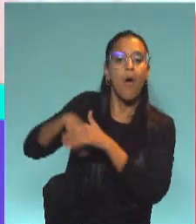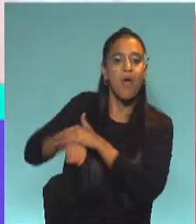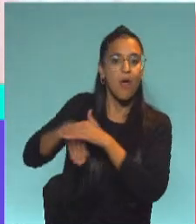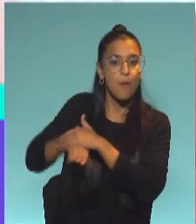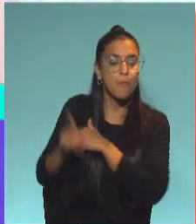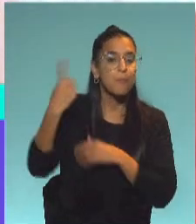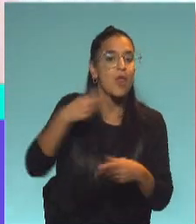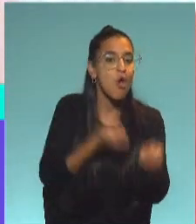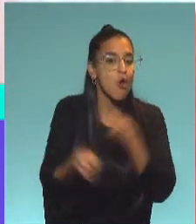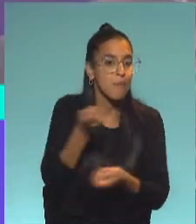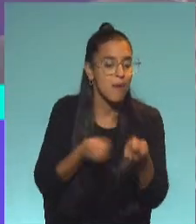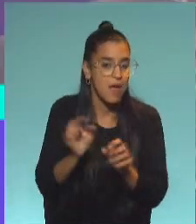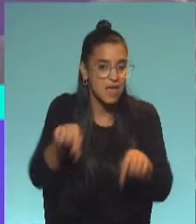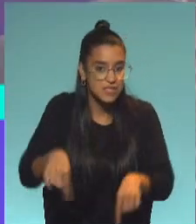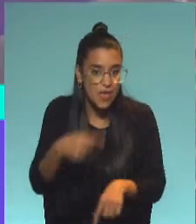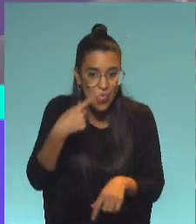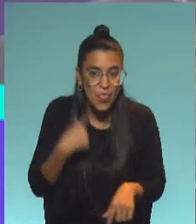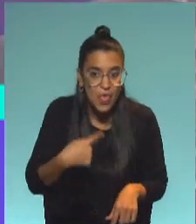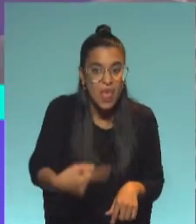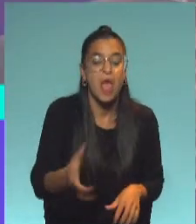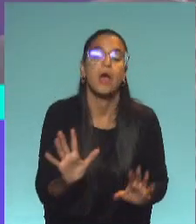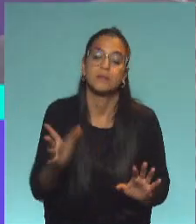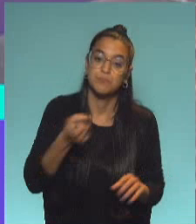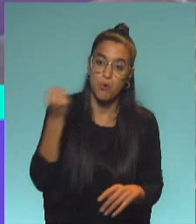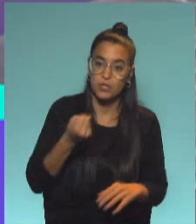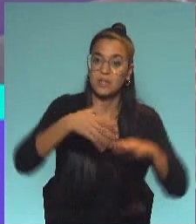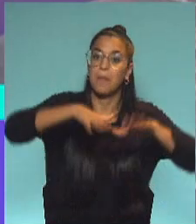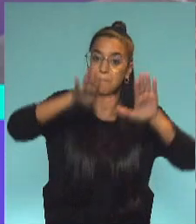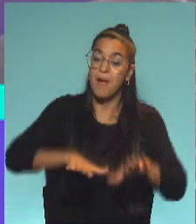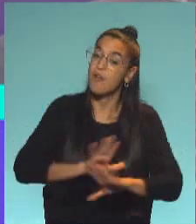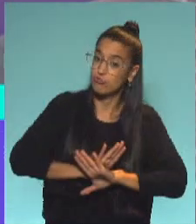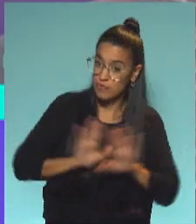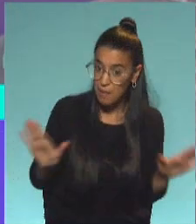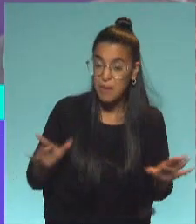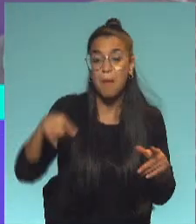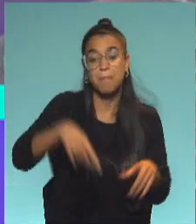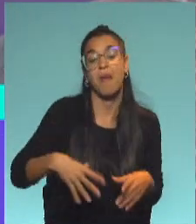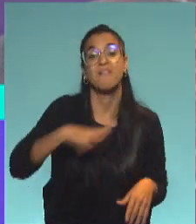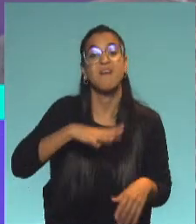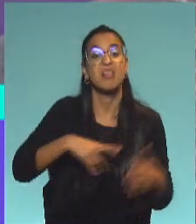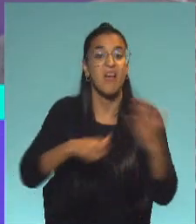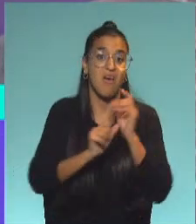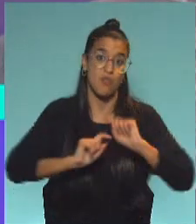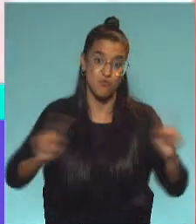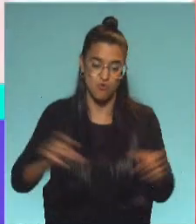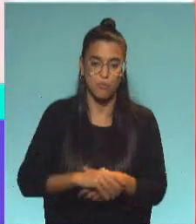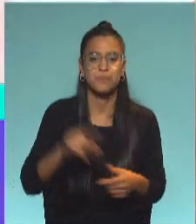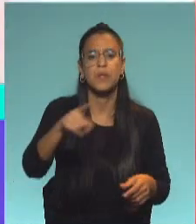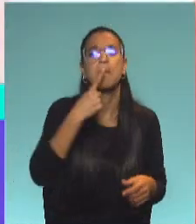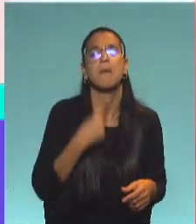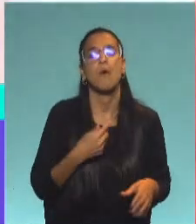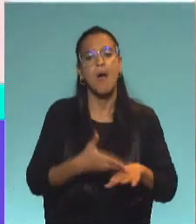Pero no se está comercializando en estos días, así que es importante que este paro finalice para que no haya faltantes. En cuanto a tu